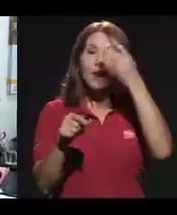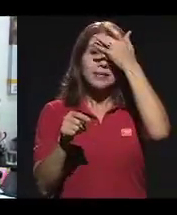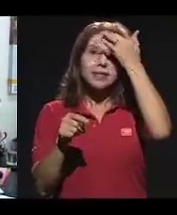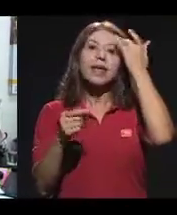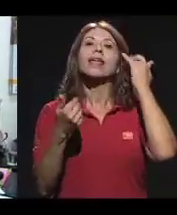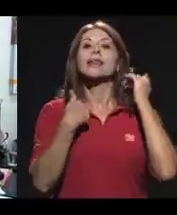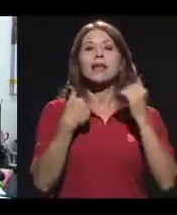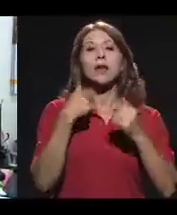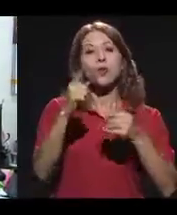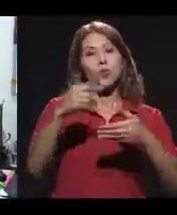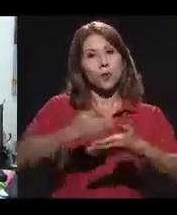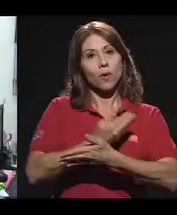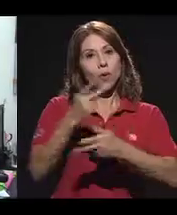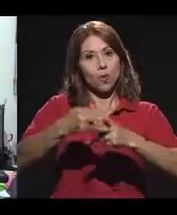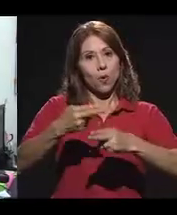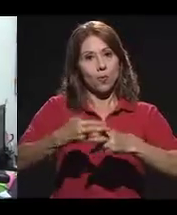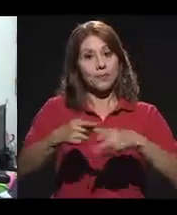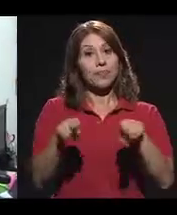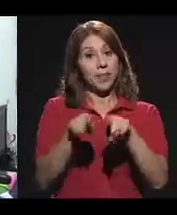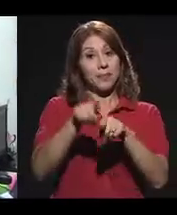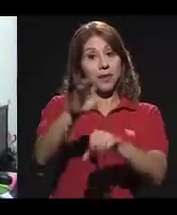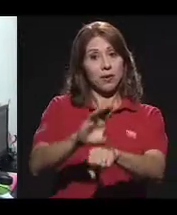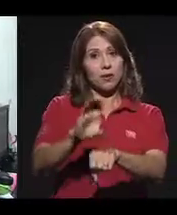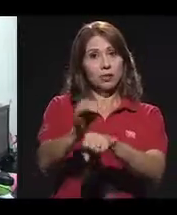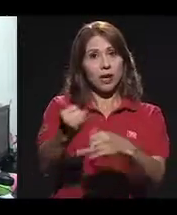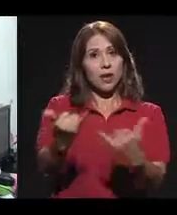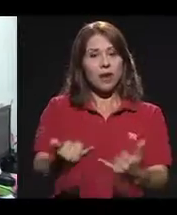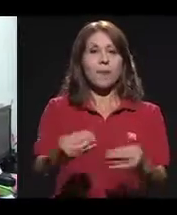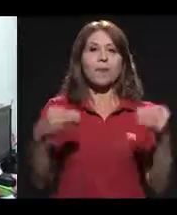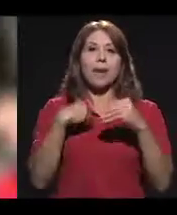contar con un nuevo nombre, el CONAPDIS mantendrá una mayor